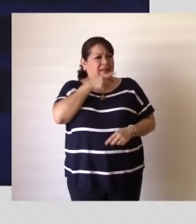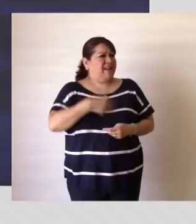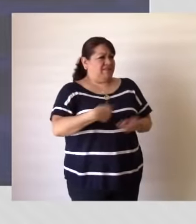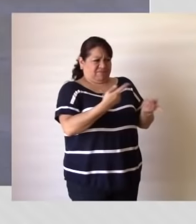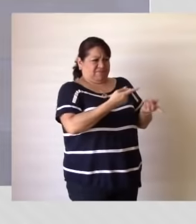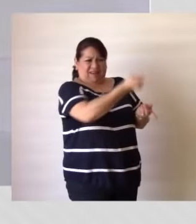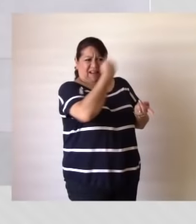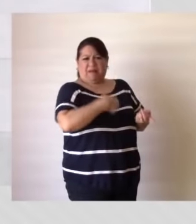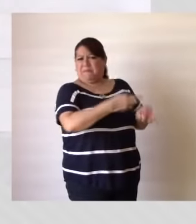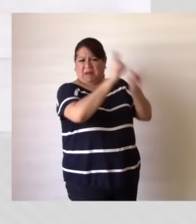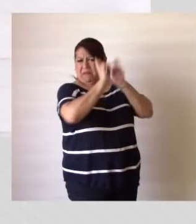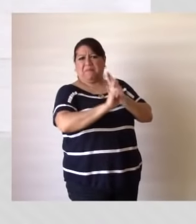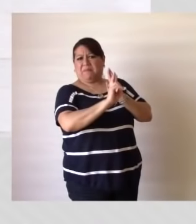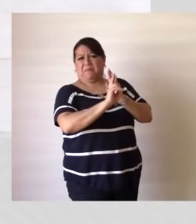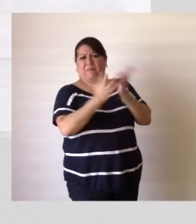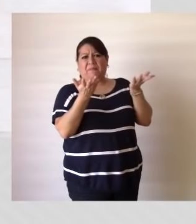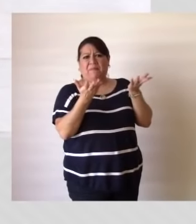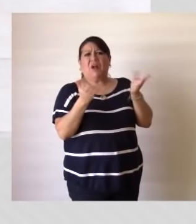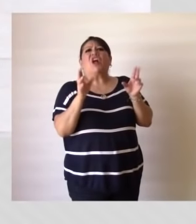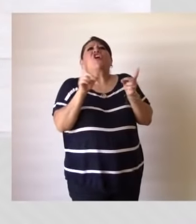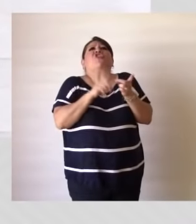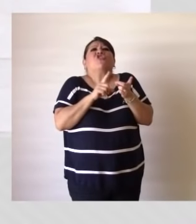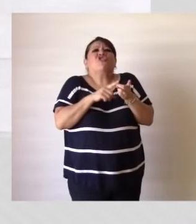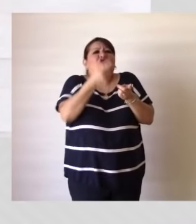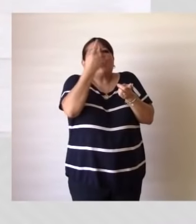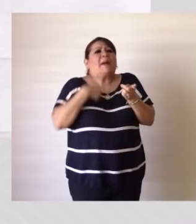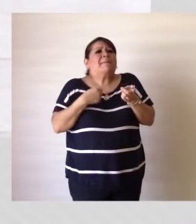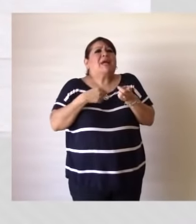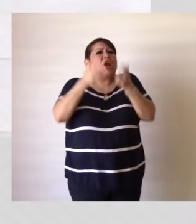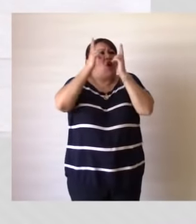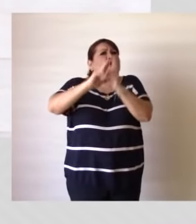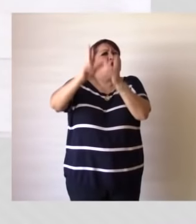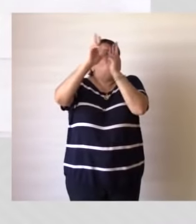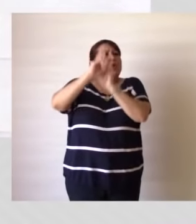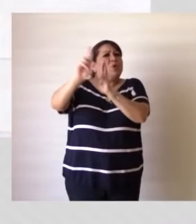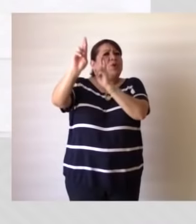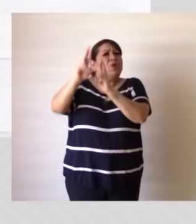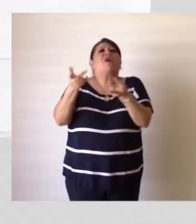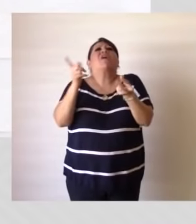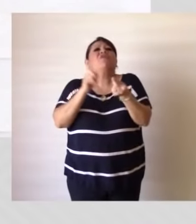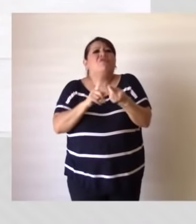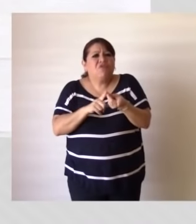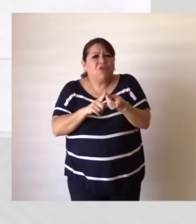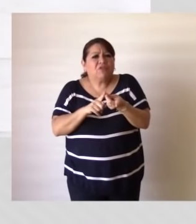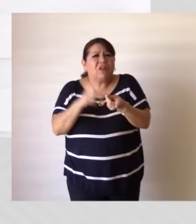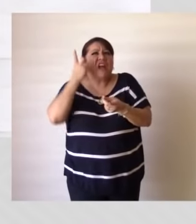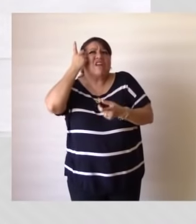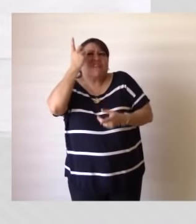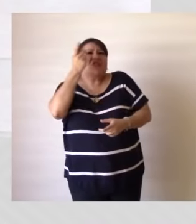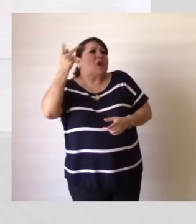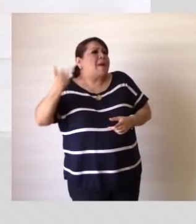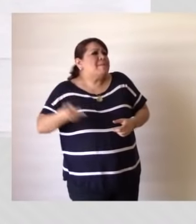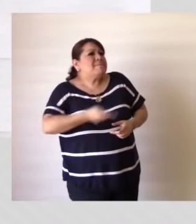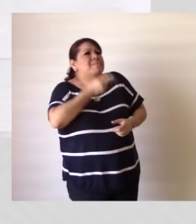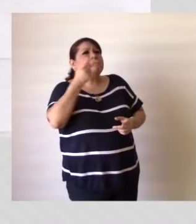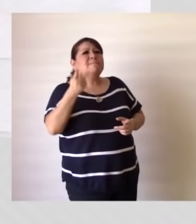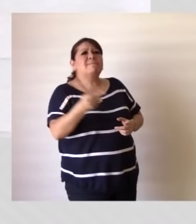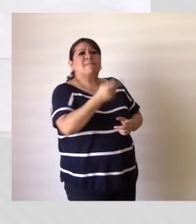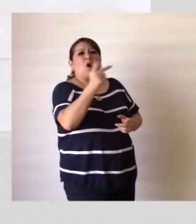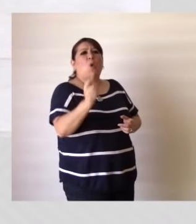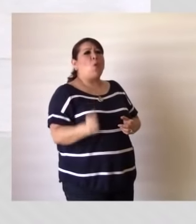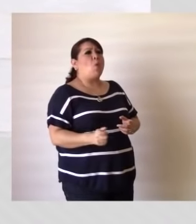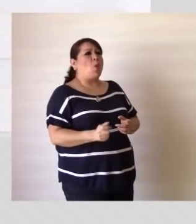es que dios comienza a cuestionar al pueblo y en específico al